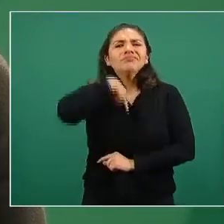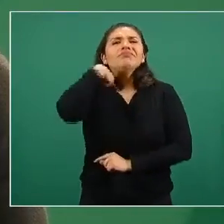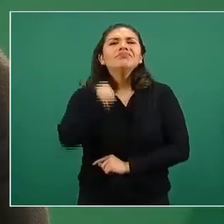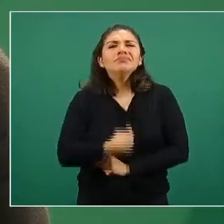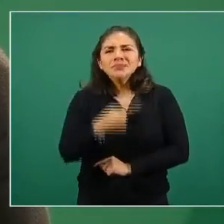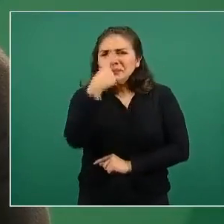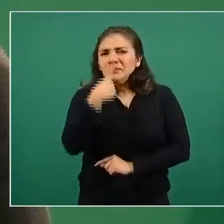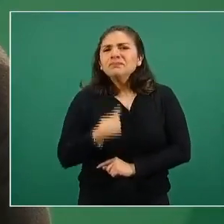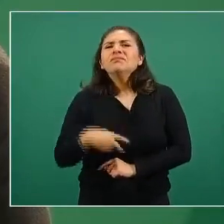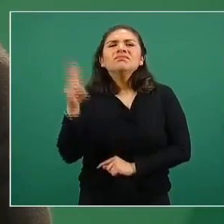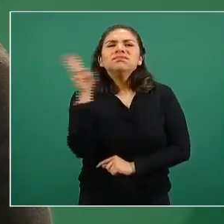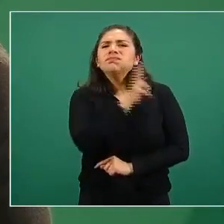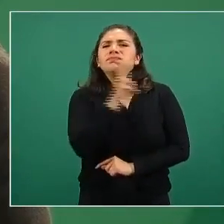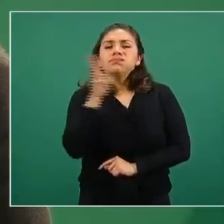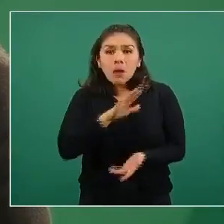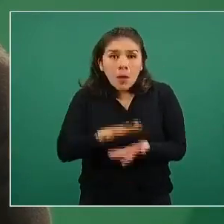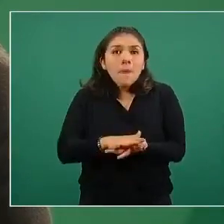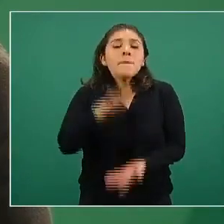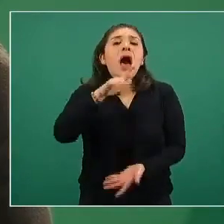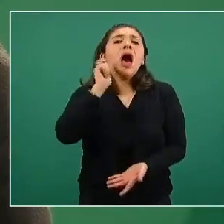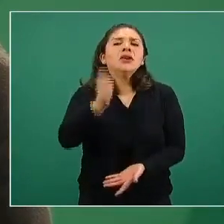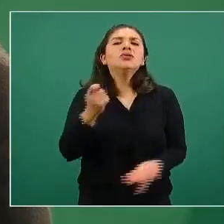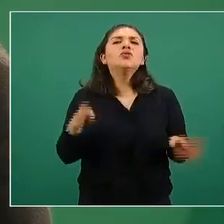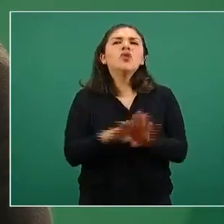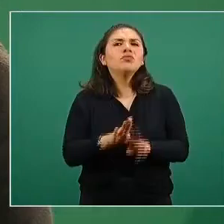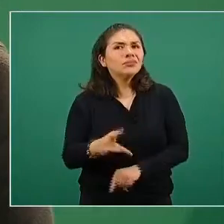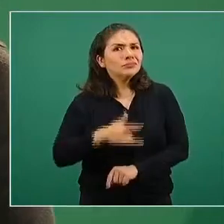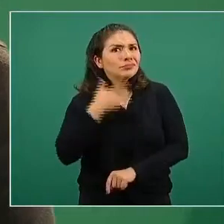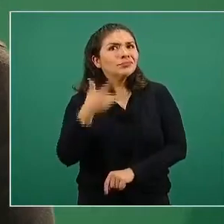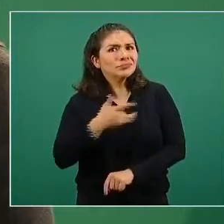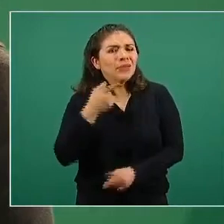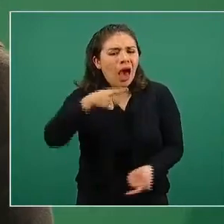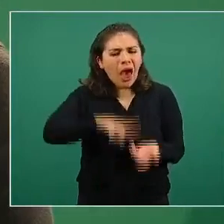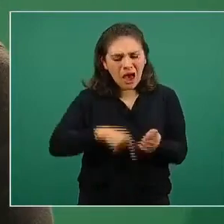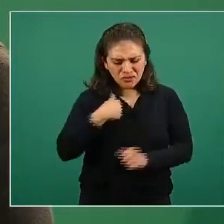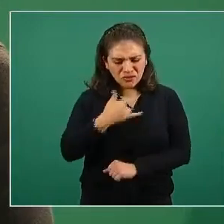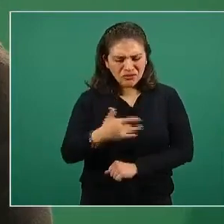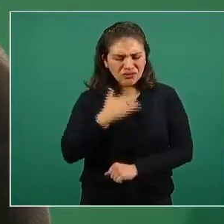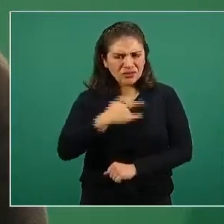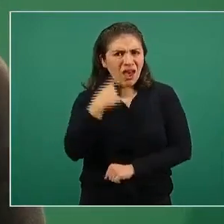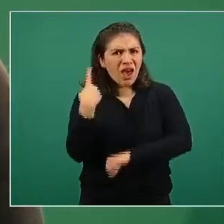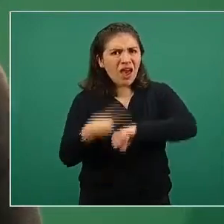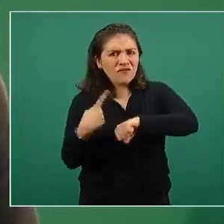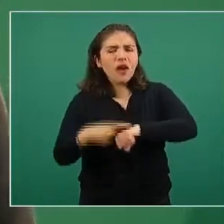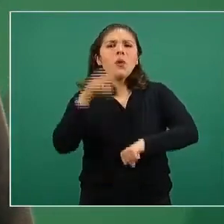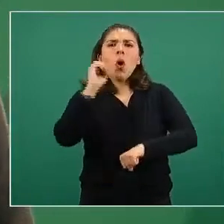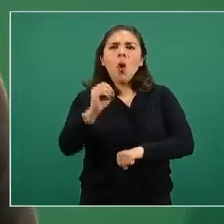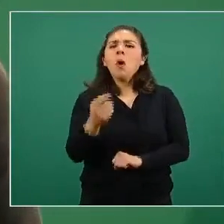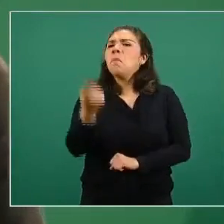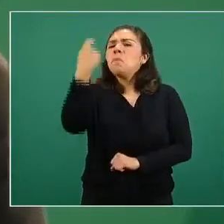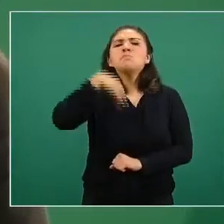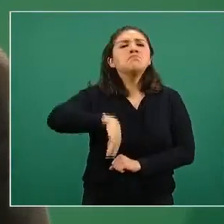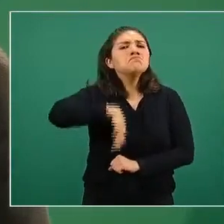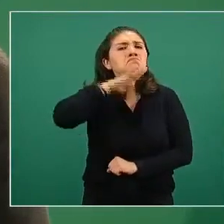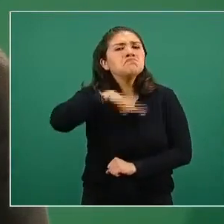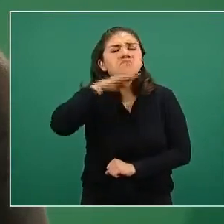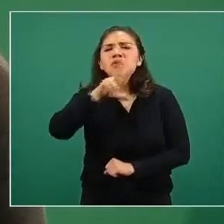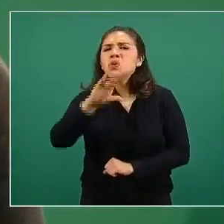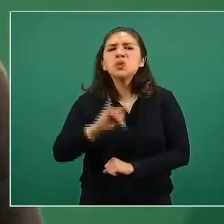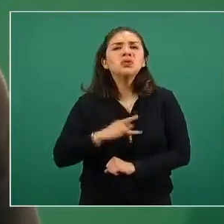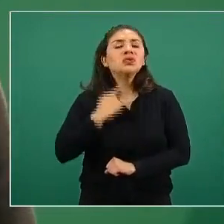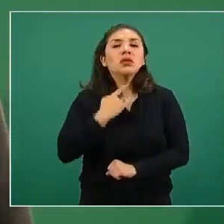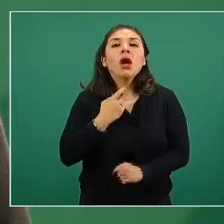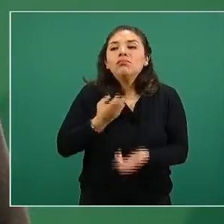respiratorias, ya sea la mayoría de ellas expresando signos y síntomas de enfermedad o algunas en calidad de portadores, y entonces